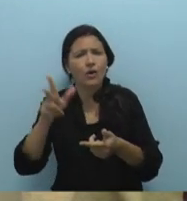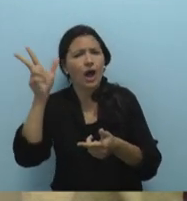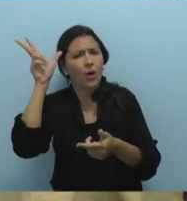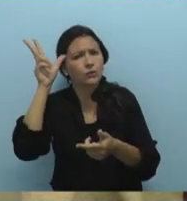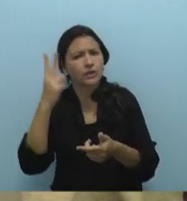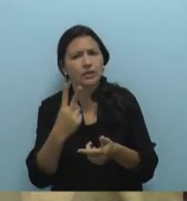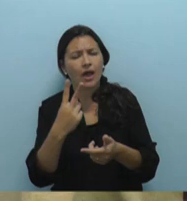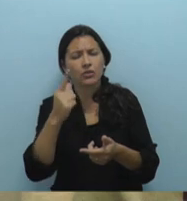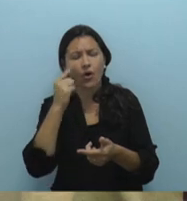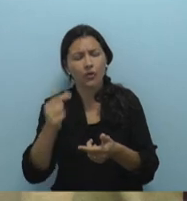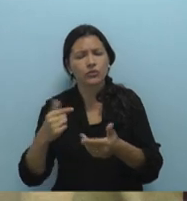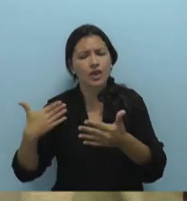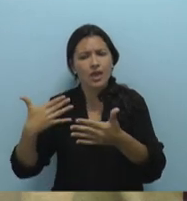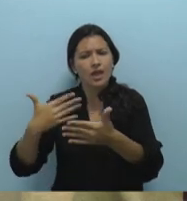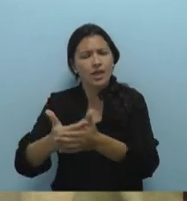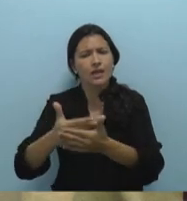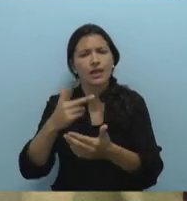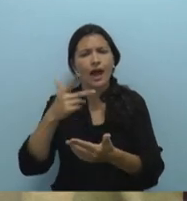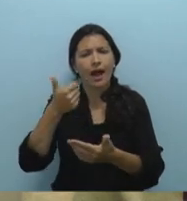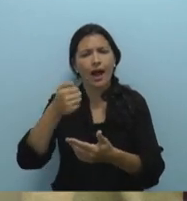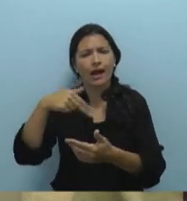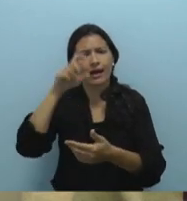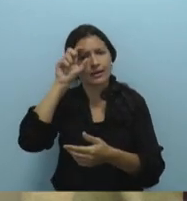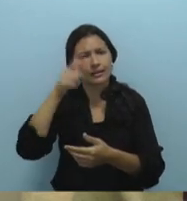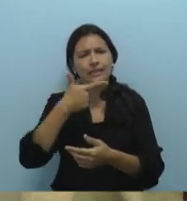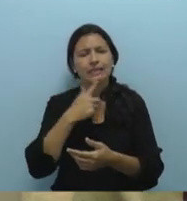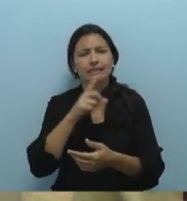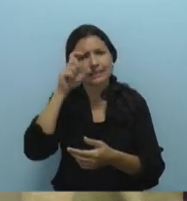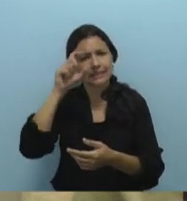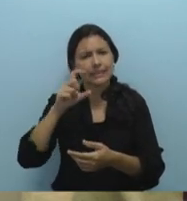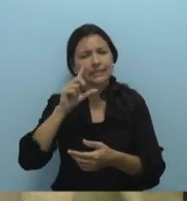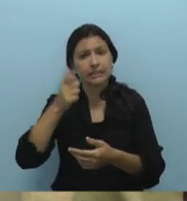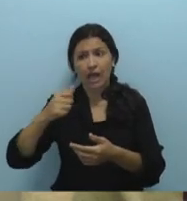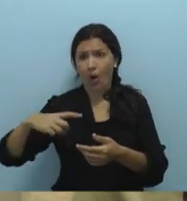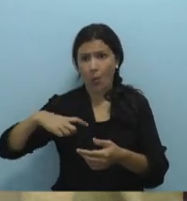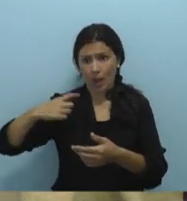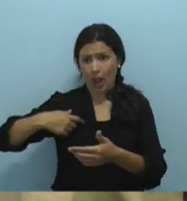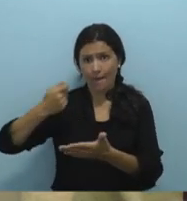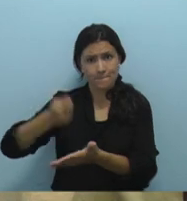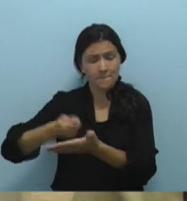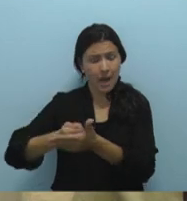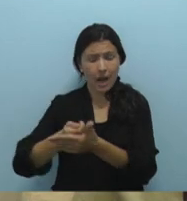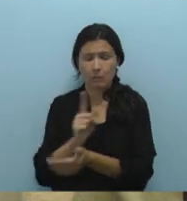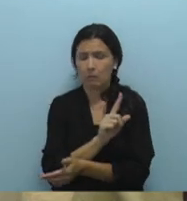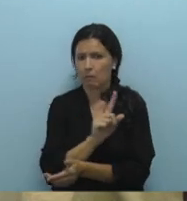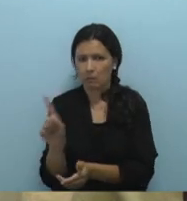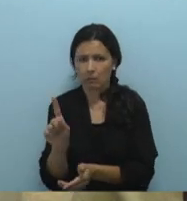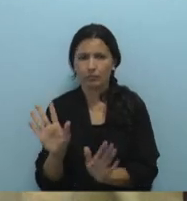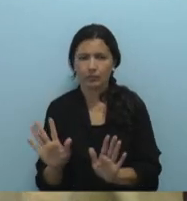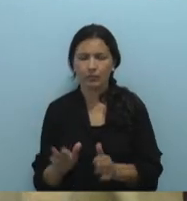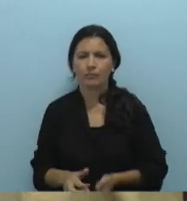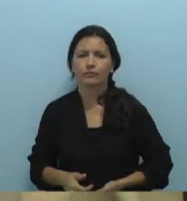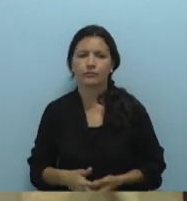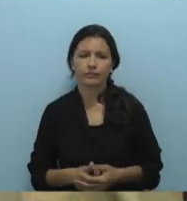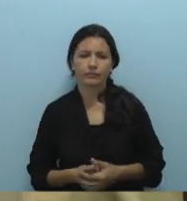días sin anestesias para los beneficiarios de la obra social IAPOS que residen en el interior y se desean operar en